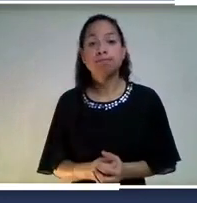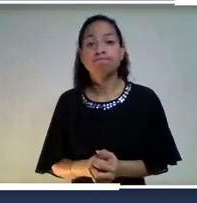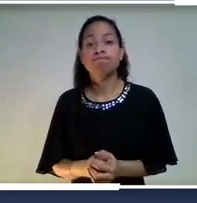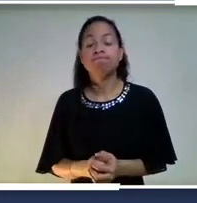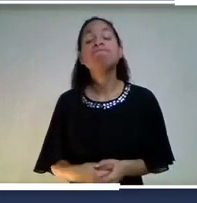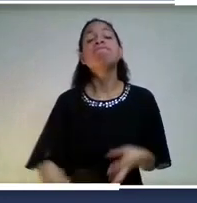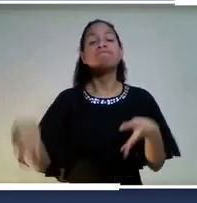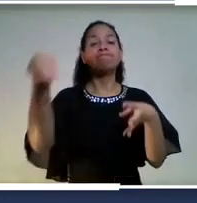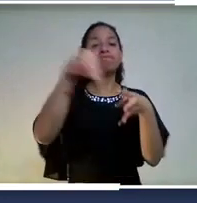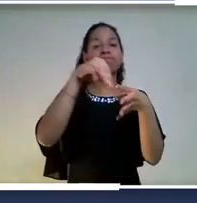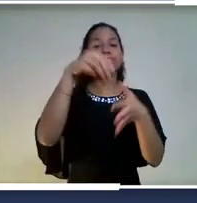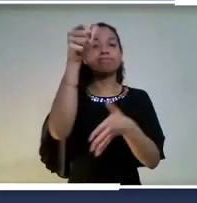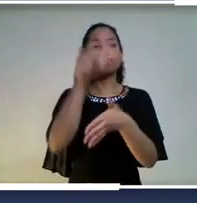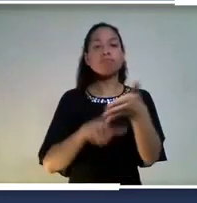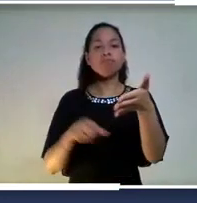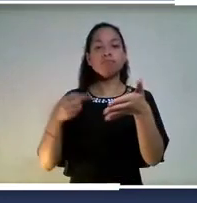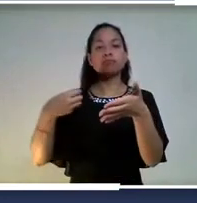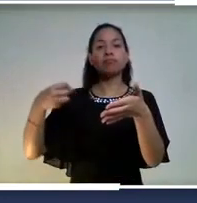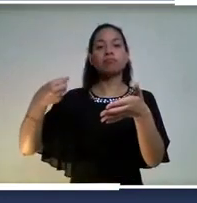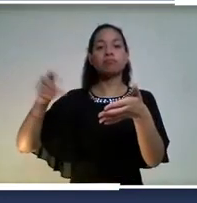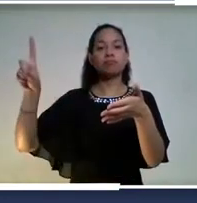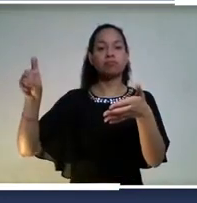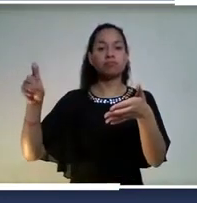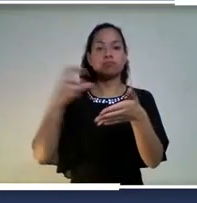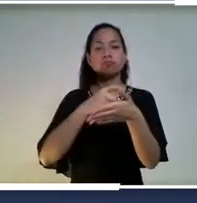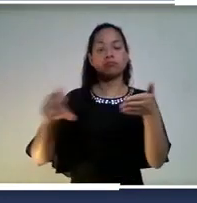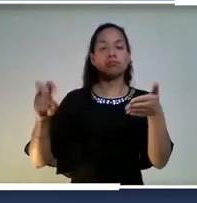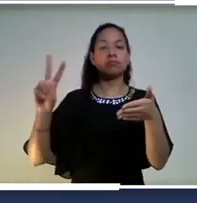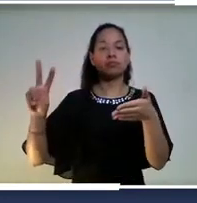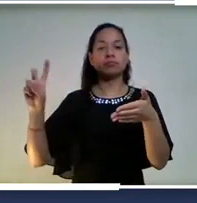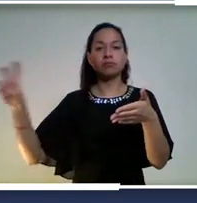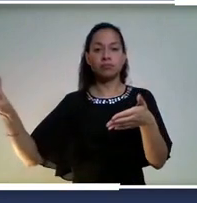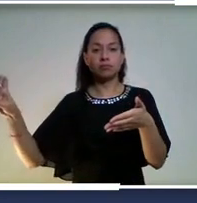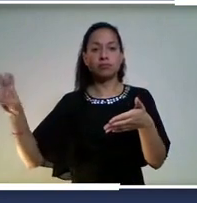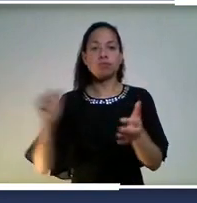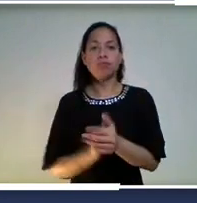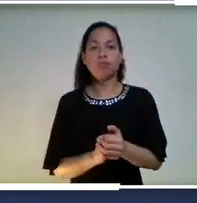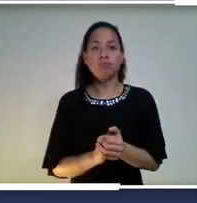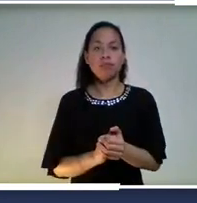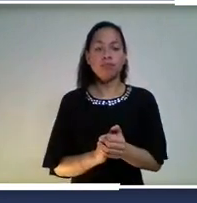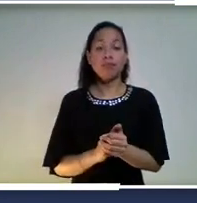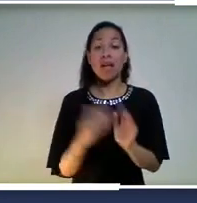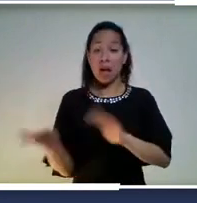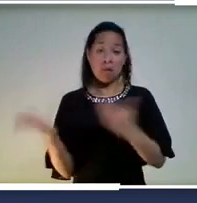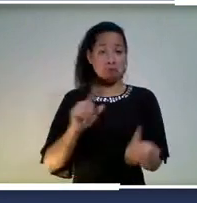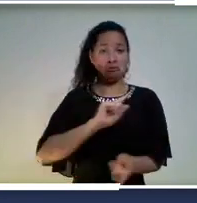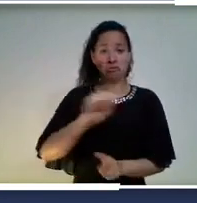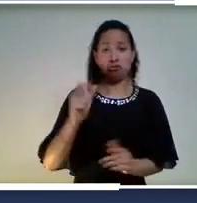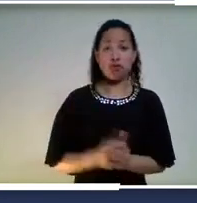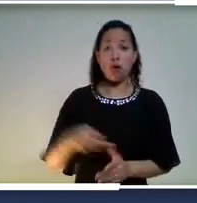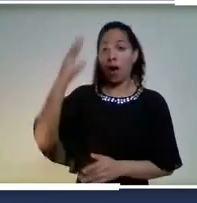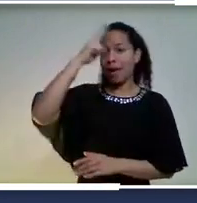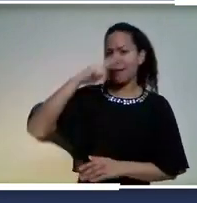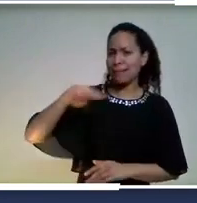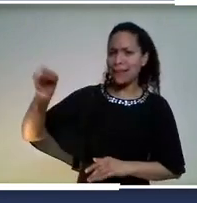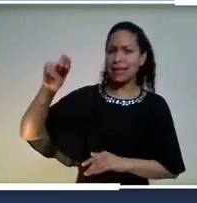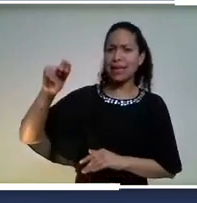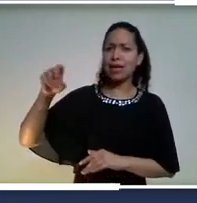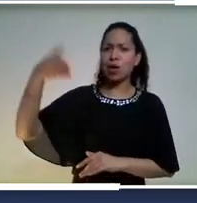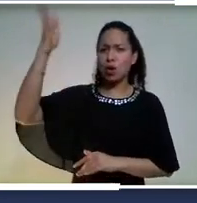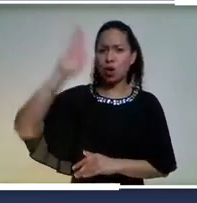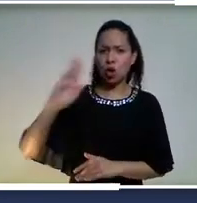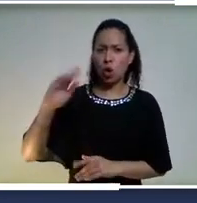porque el hijo del hombre vendrá en la gloria de su padre con sus ángeles y entonces pagará a cada